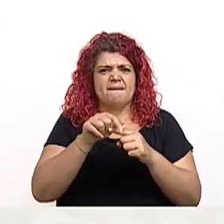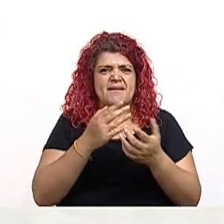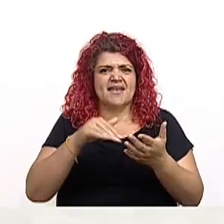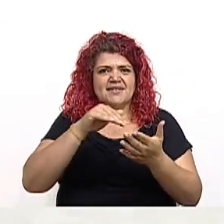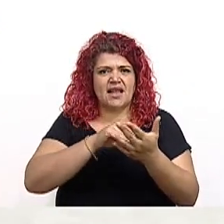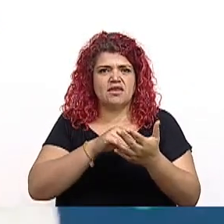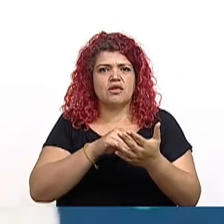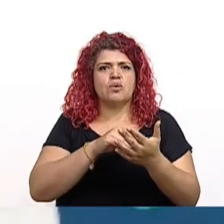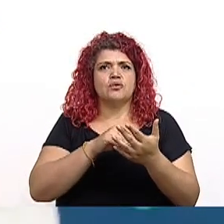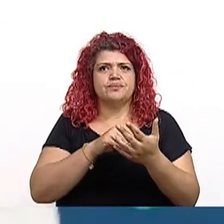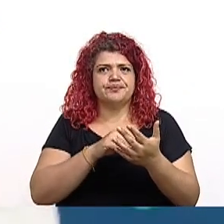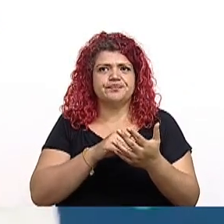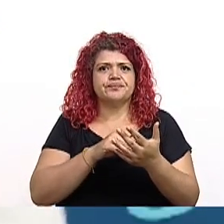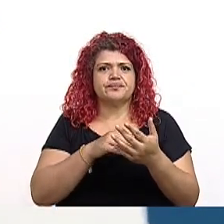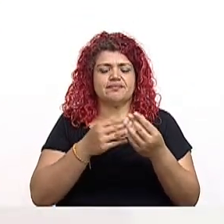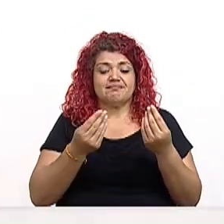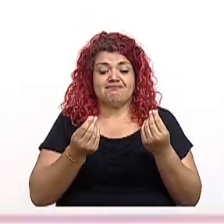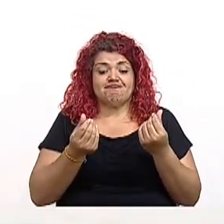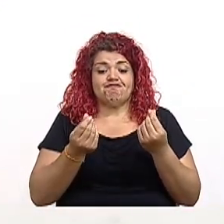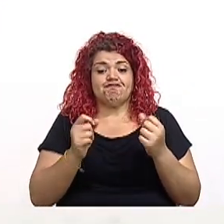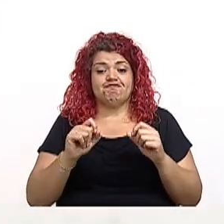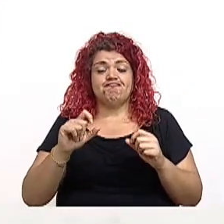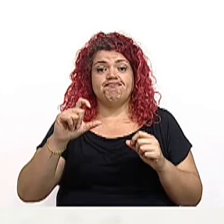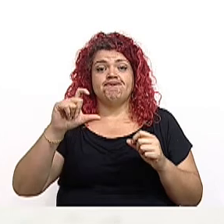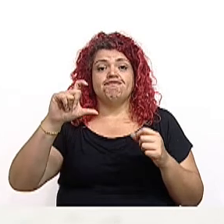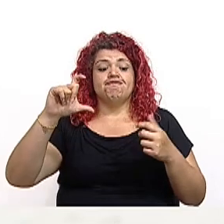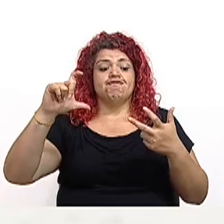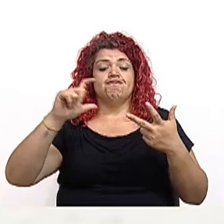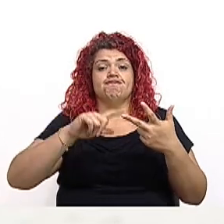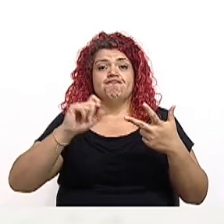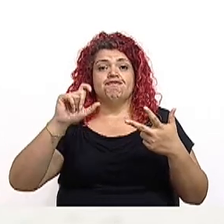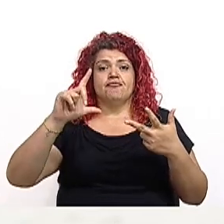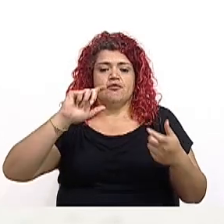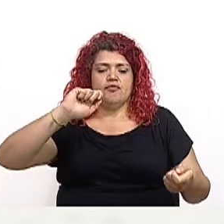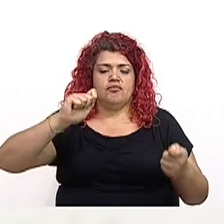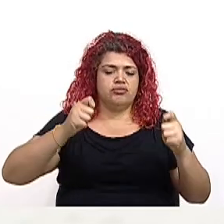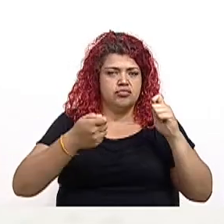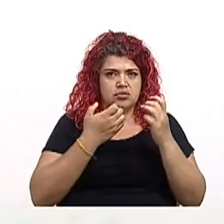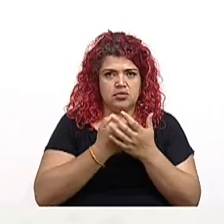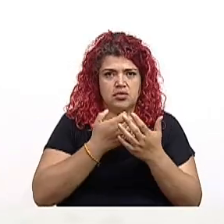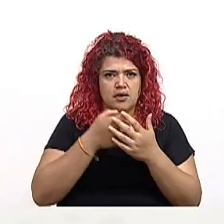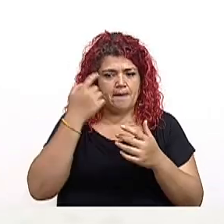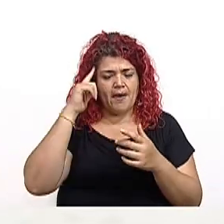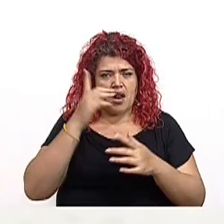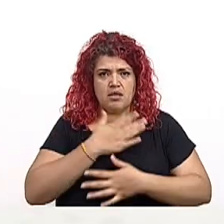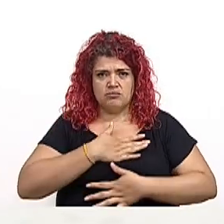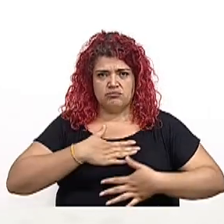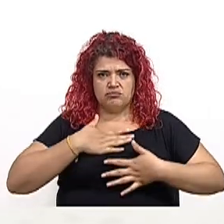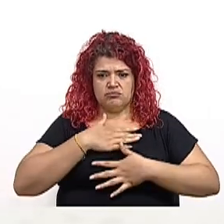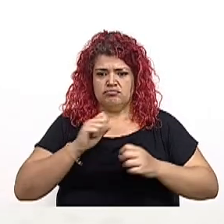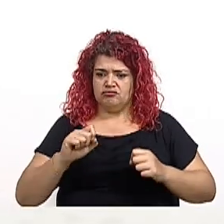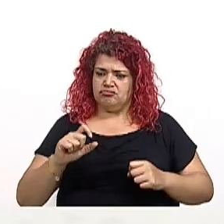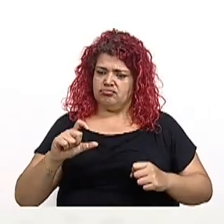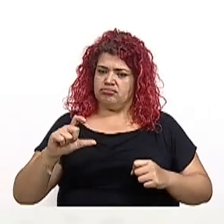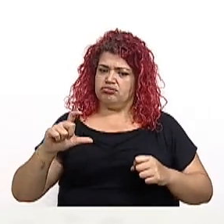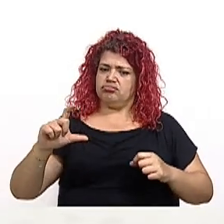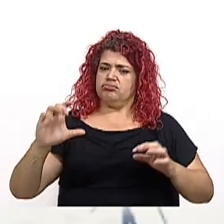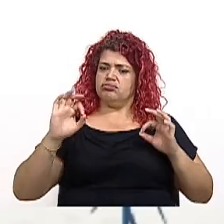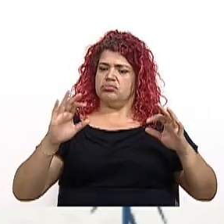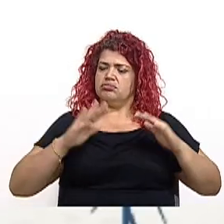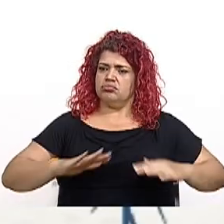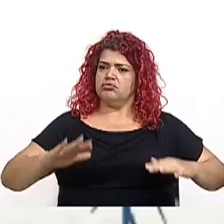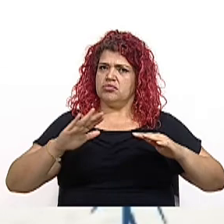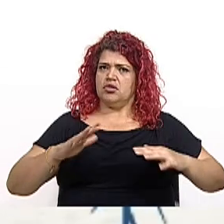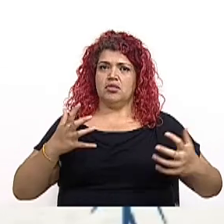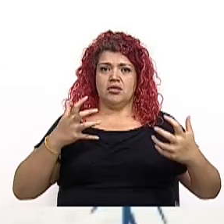centro. Prosperidad. Transformar las economías para disfrutar de una vida próspera y plena en armonía